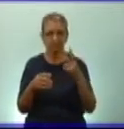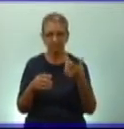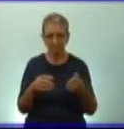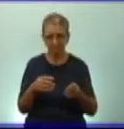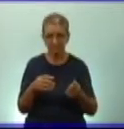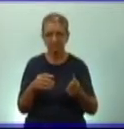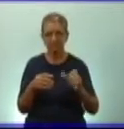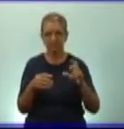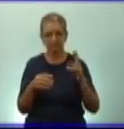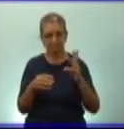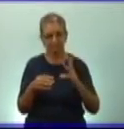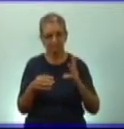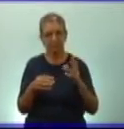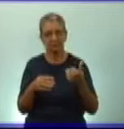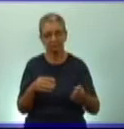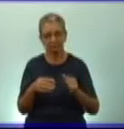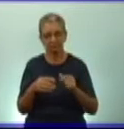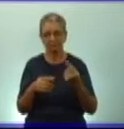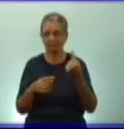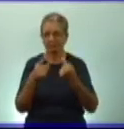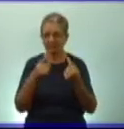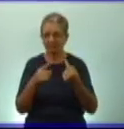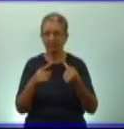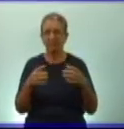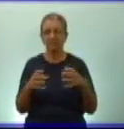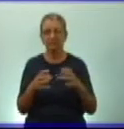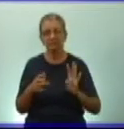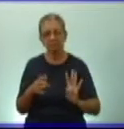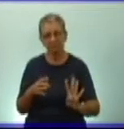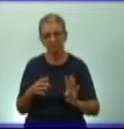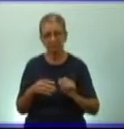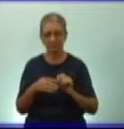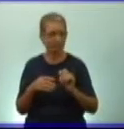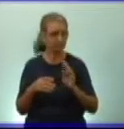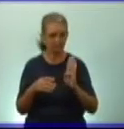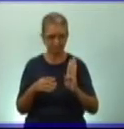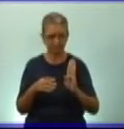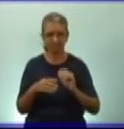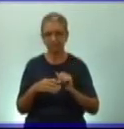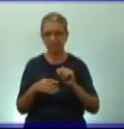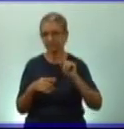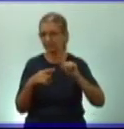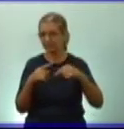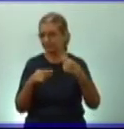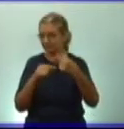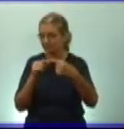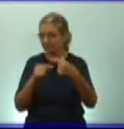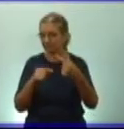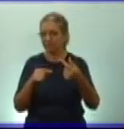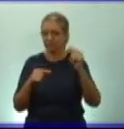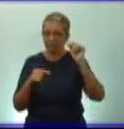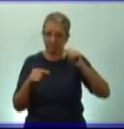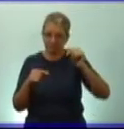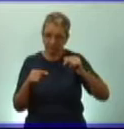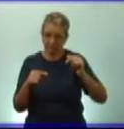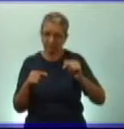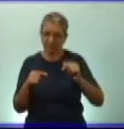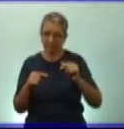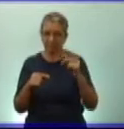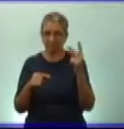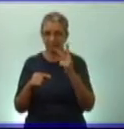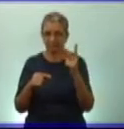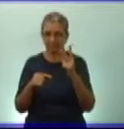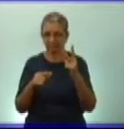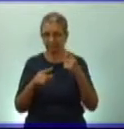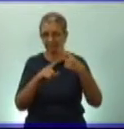de oxidación variable y que poco a poco ustedes van a ir conociendo. Entonces, en el caso del calcio, número de oxidación 2 más, y